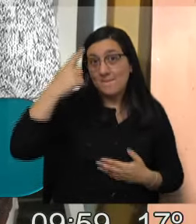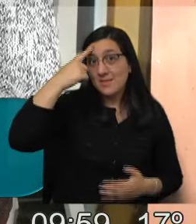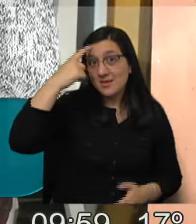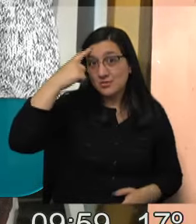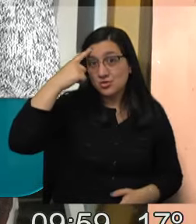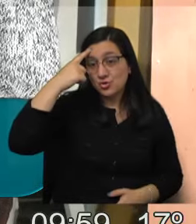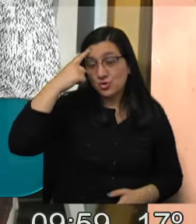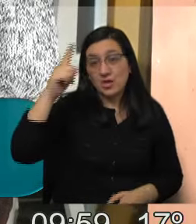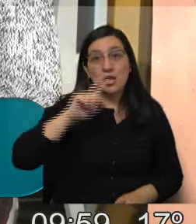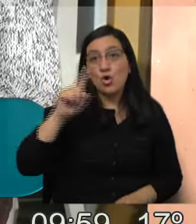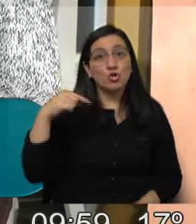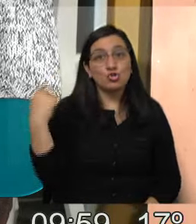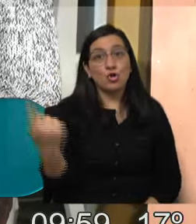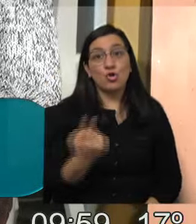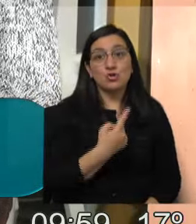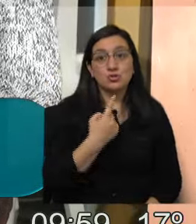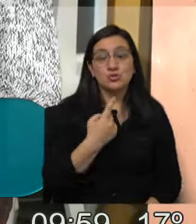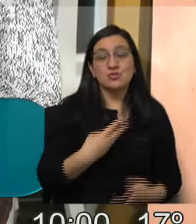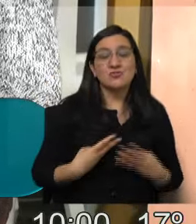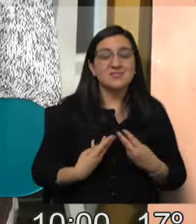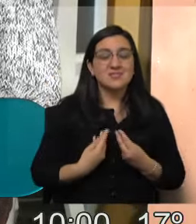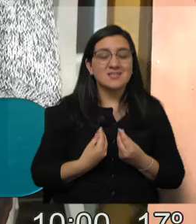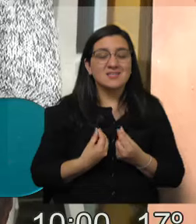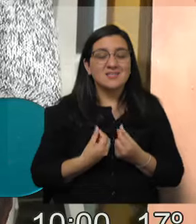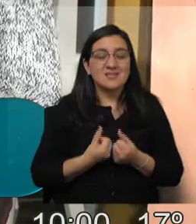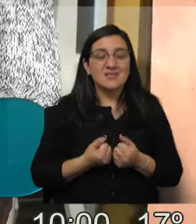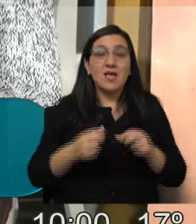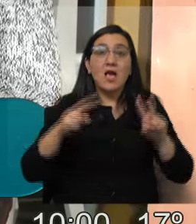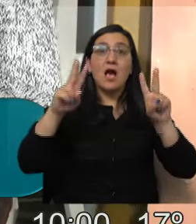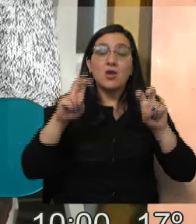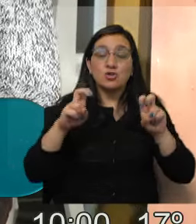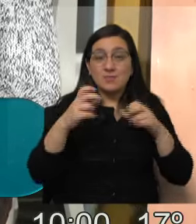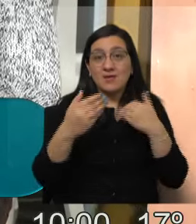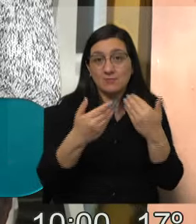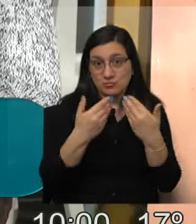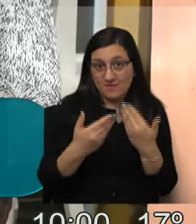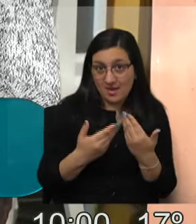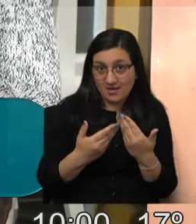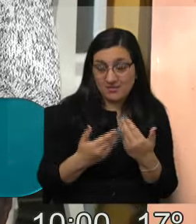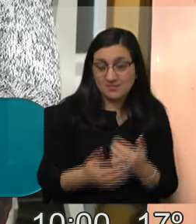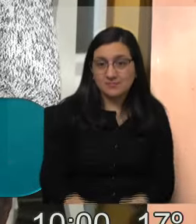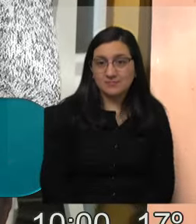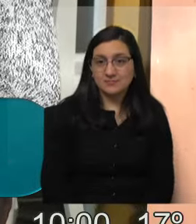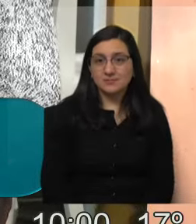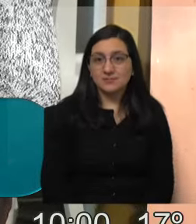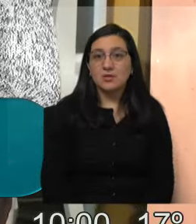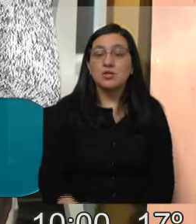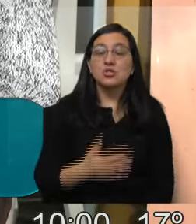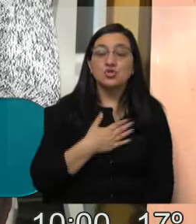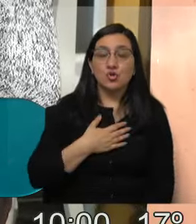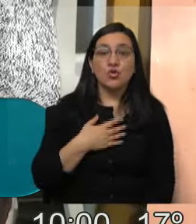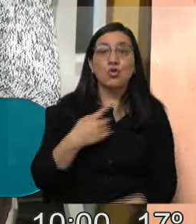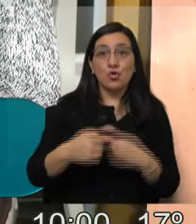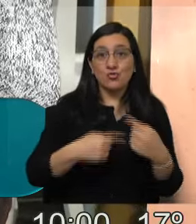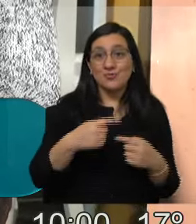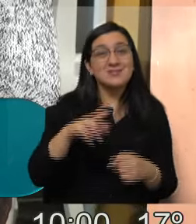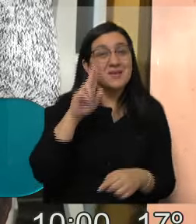que no todos son sensibles a los temas que vamos a tocar. Y yo sigo los programas de